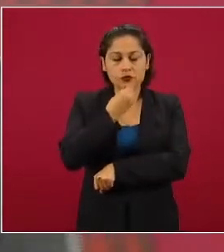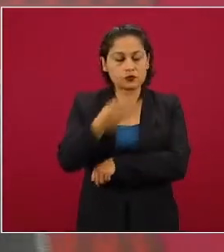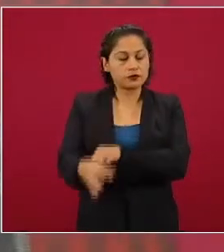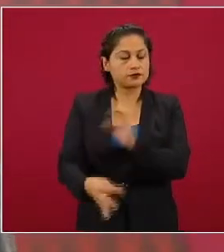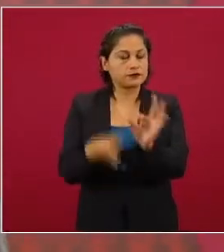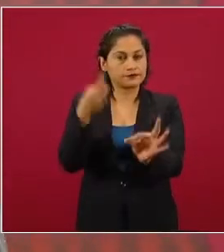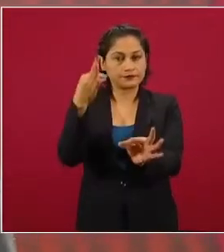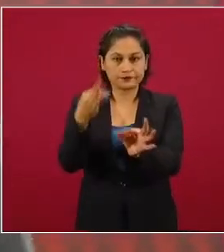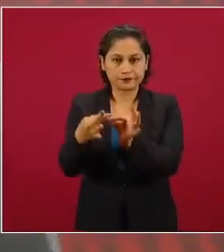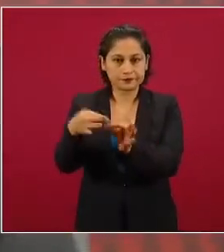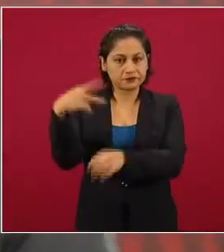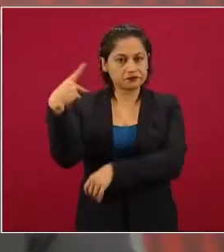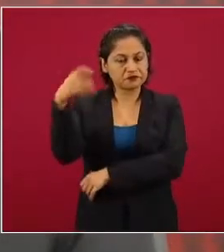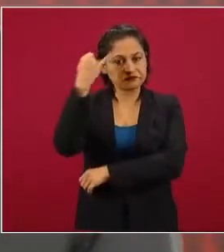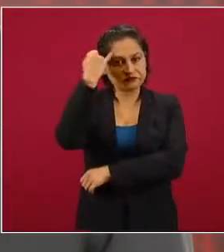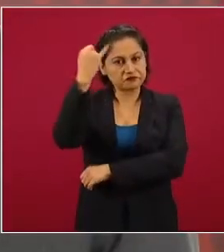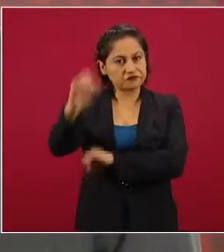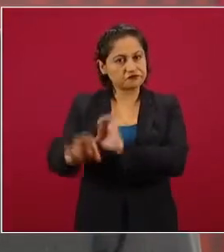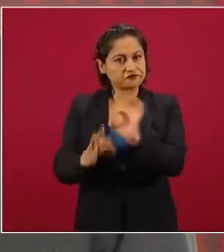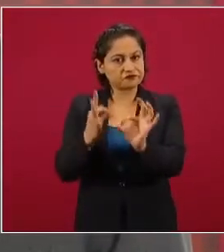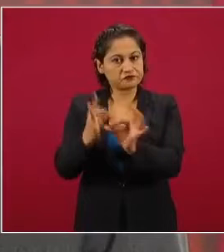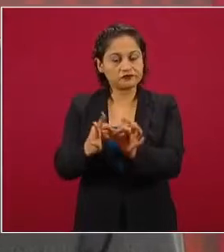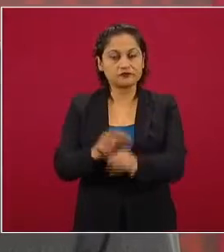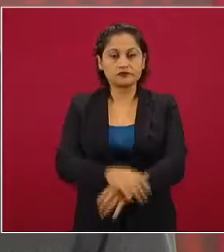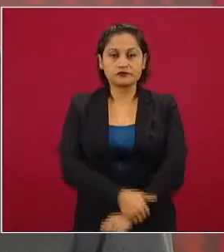íntegro, con convicciones.